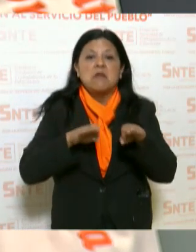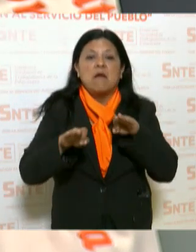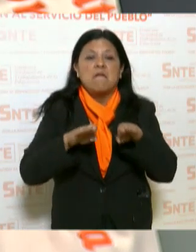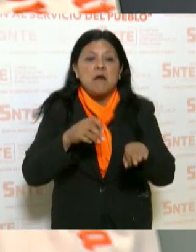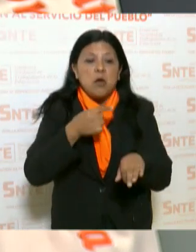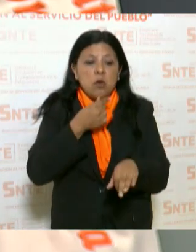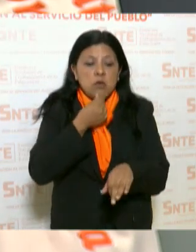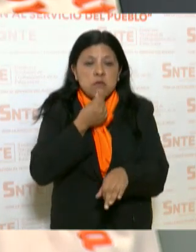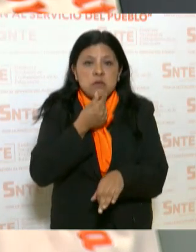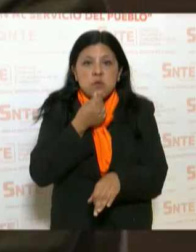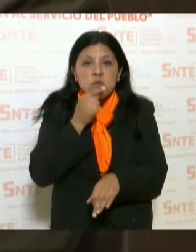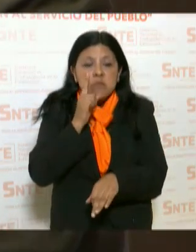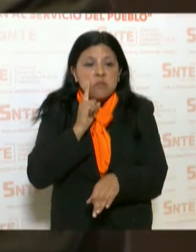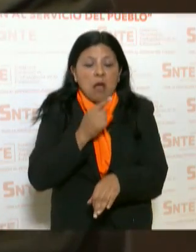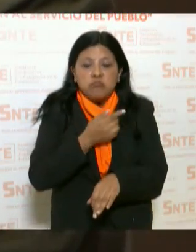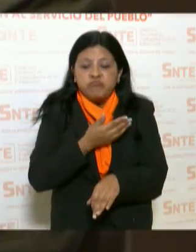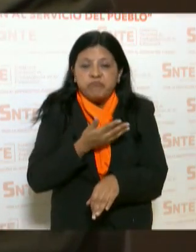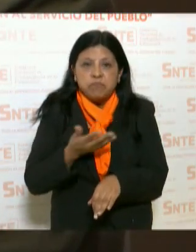salarios precarios,